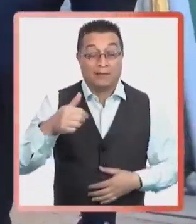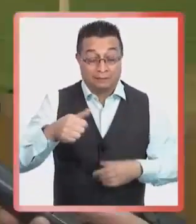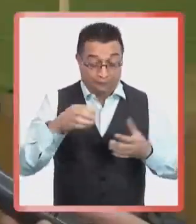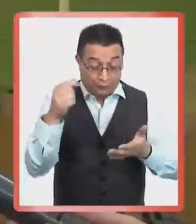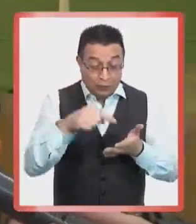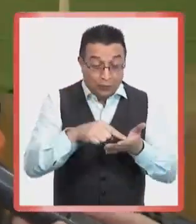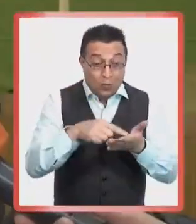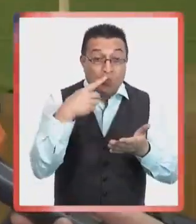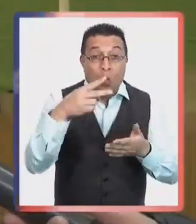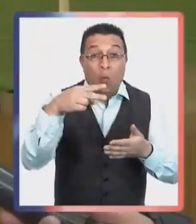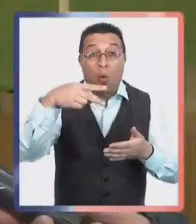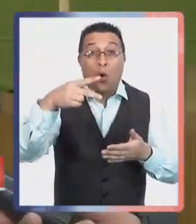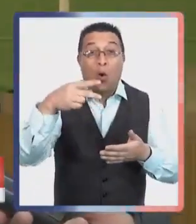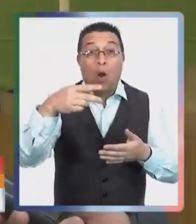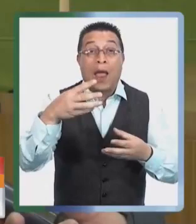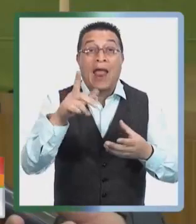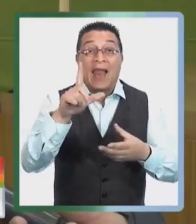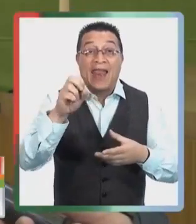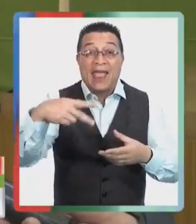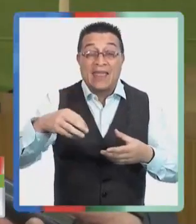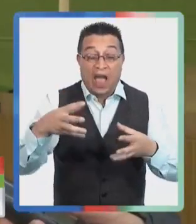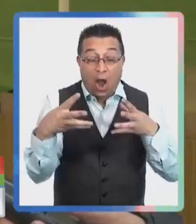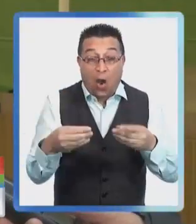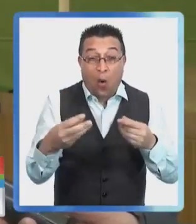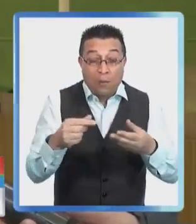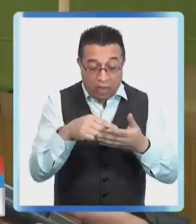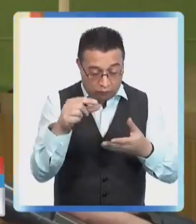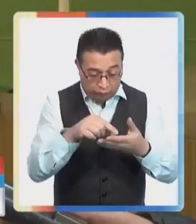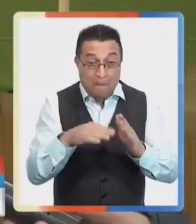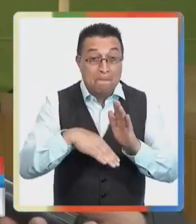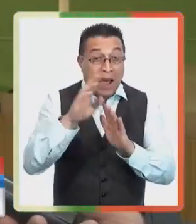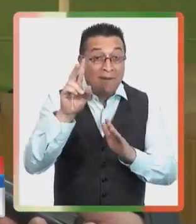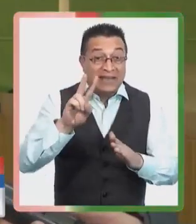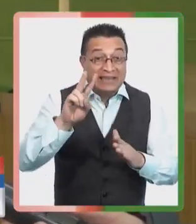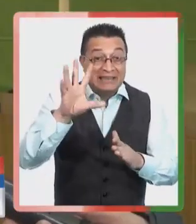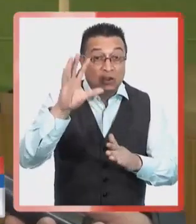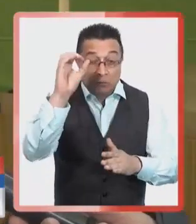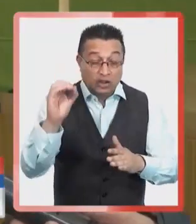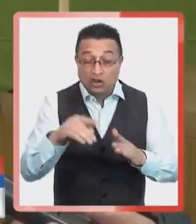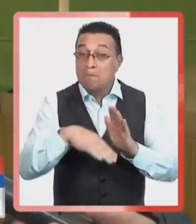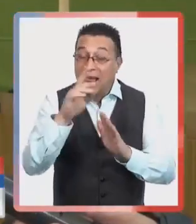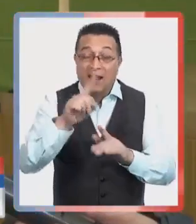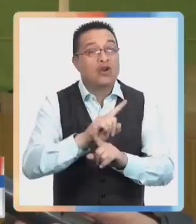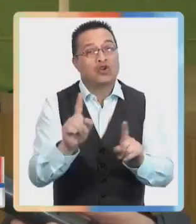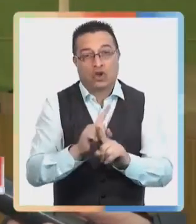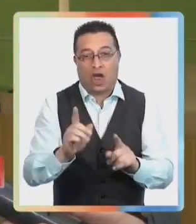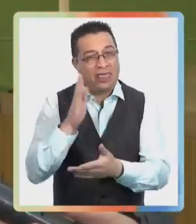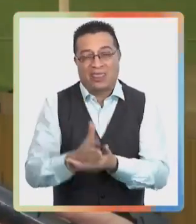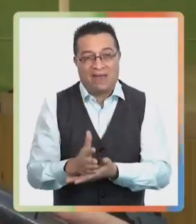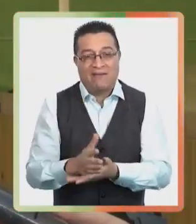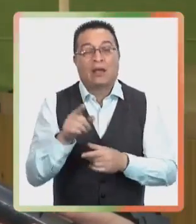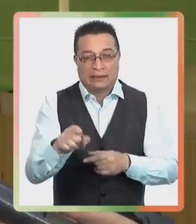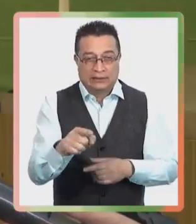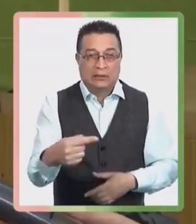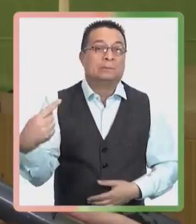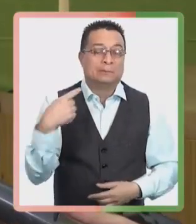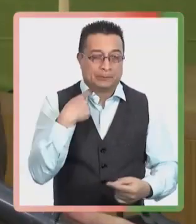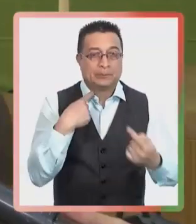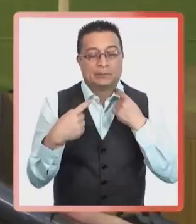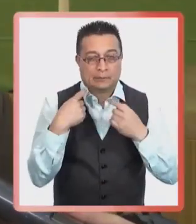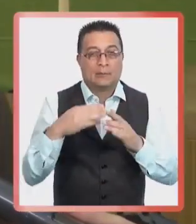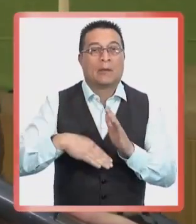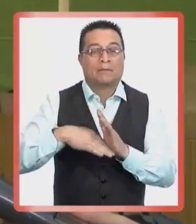la humedad de la leña no puede dar como resultado que la línea tenga más de un 25% de humedad que es lo que